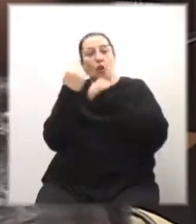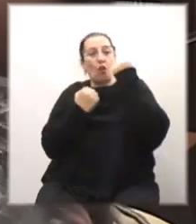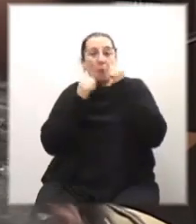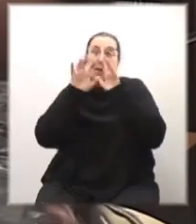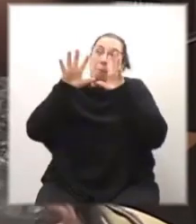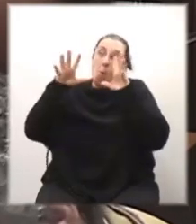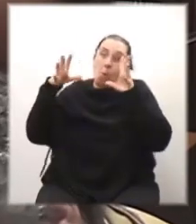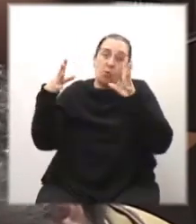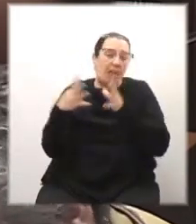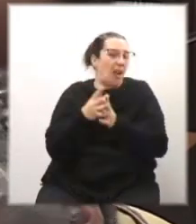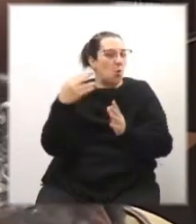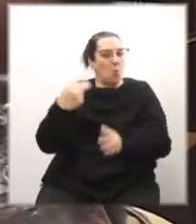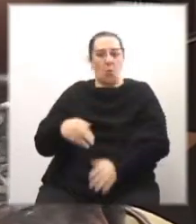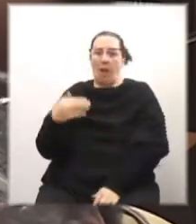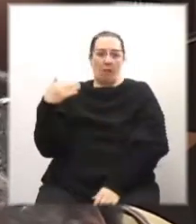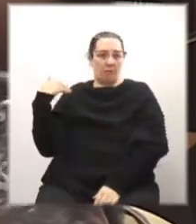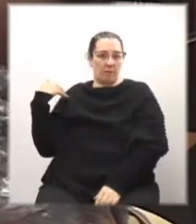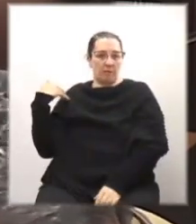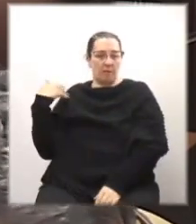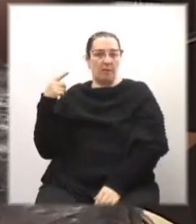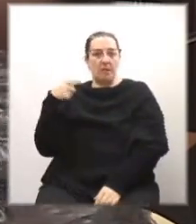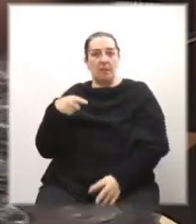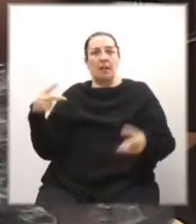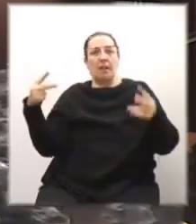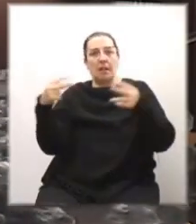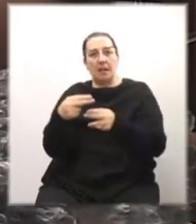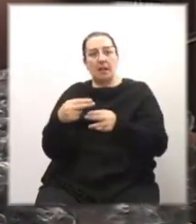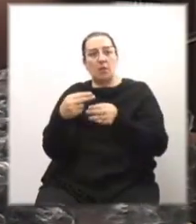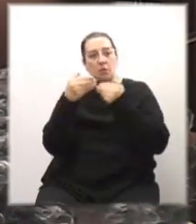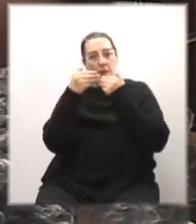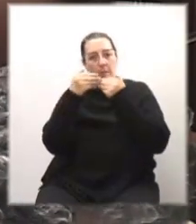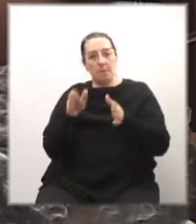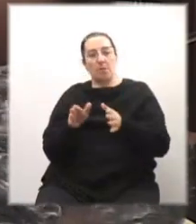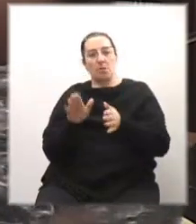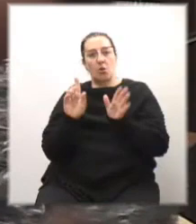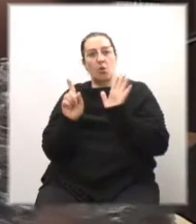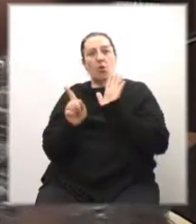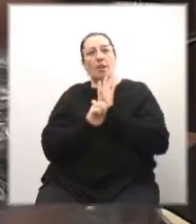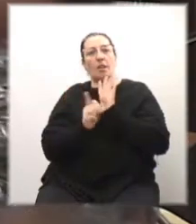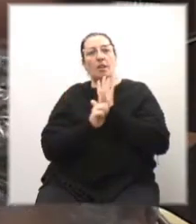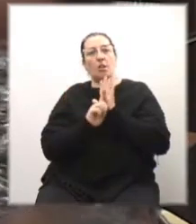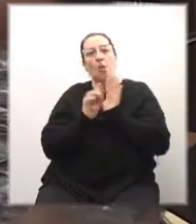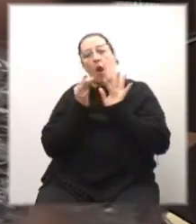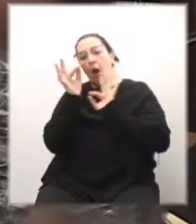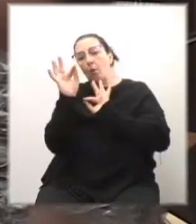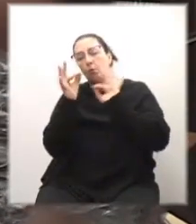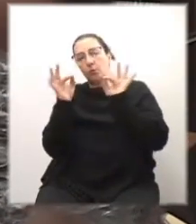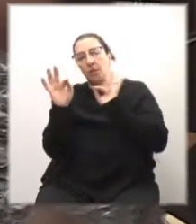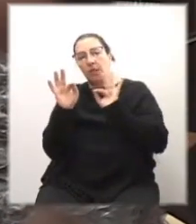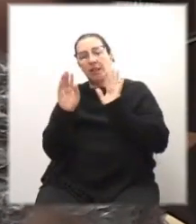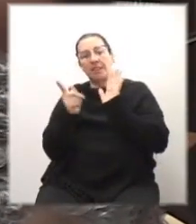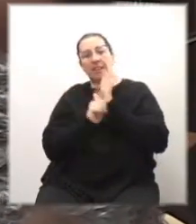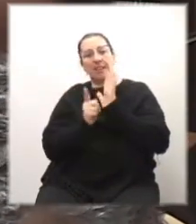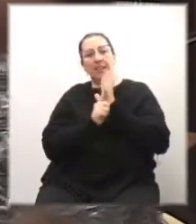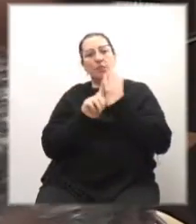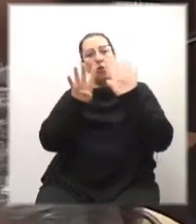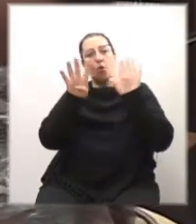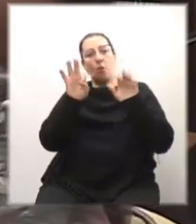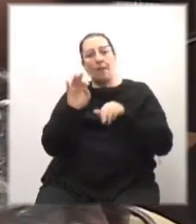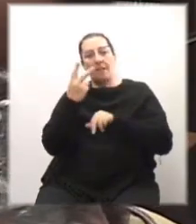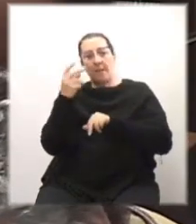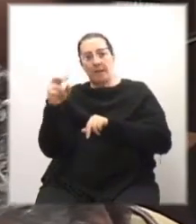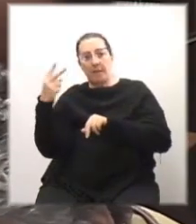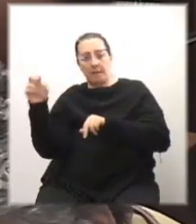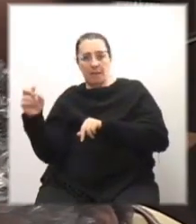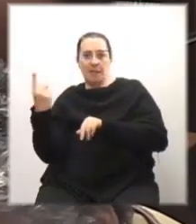mundial sin precedentes. El recorte comenzó a instrumentarse con el decreto de ajuste, el decreto 90-2020 y la ley